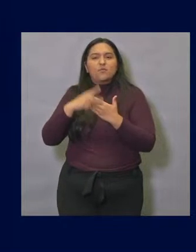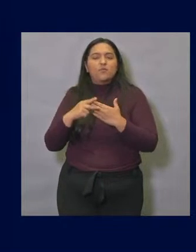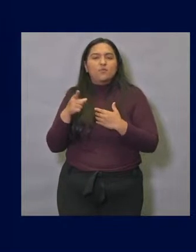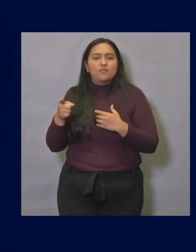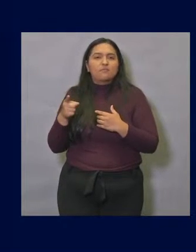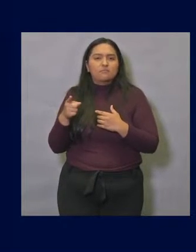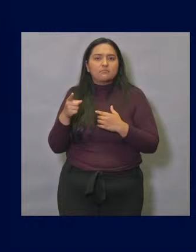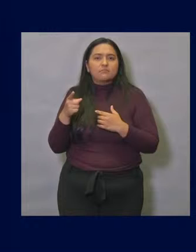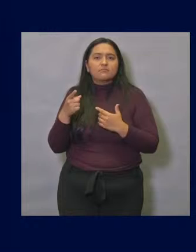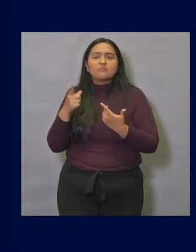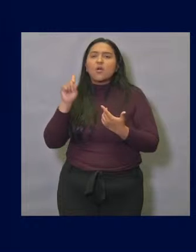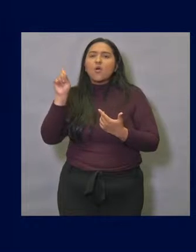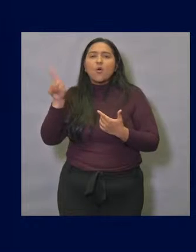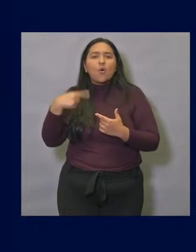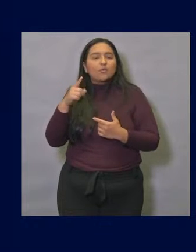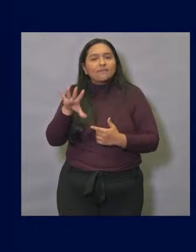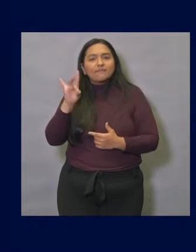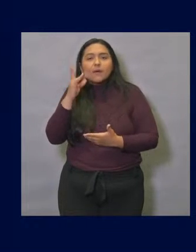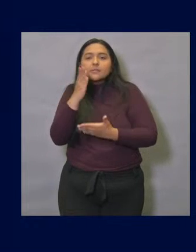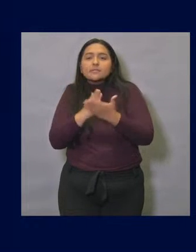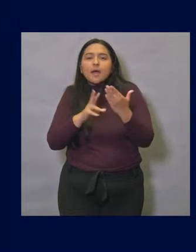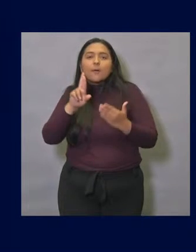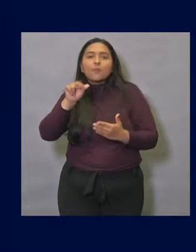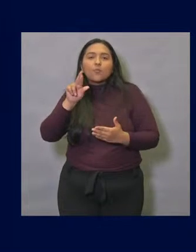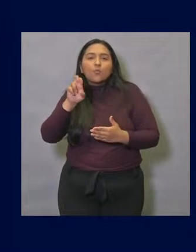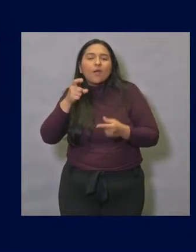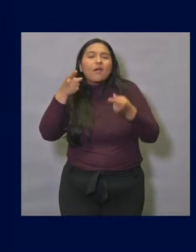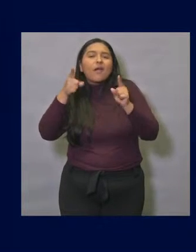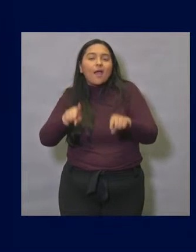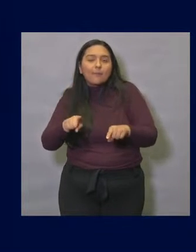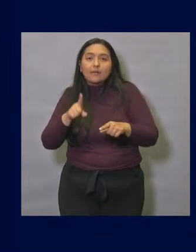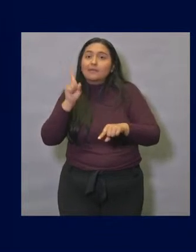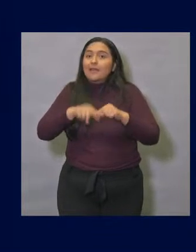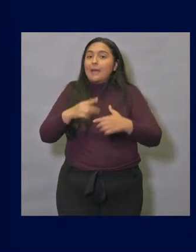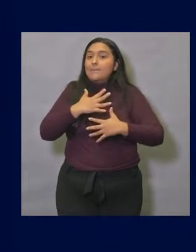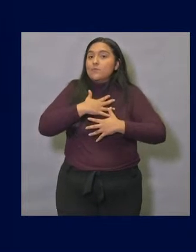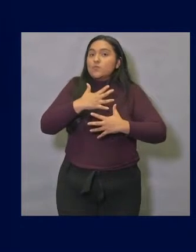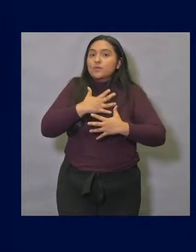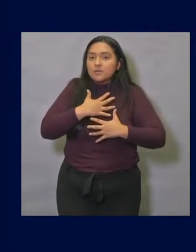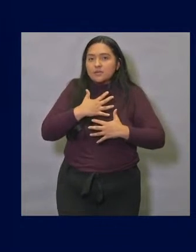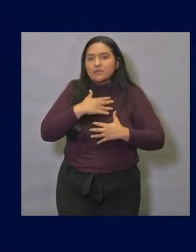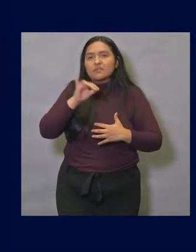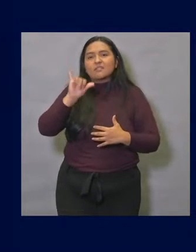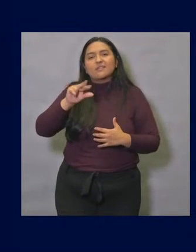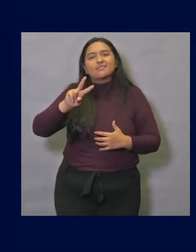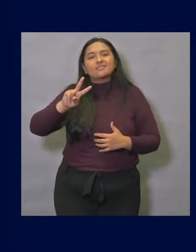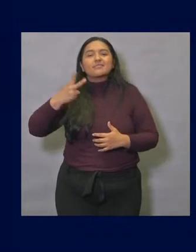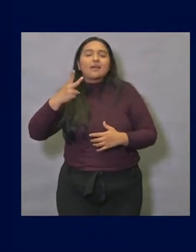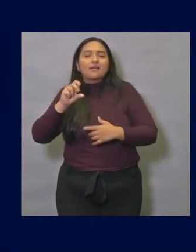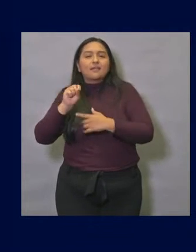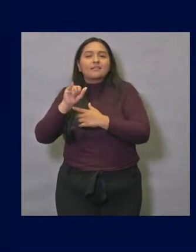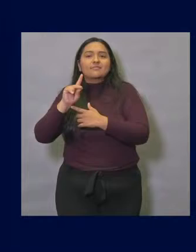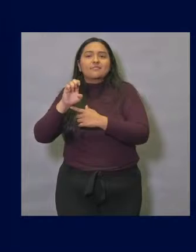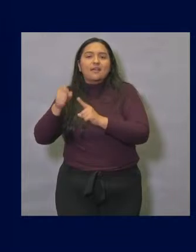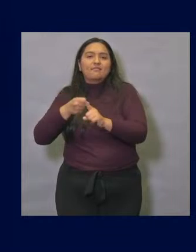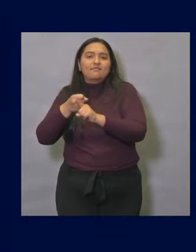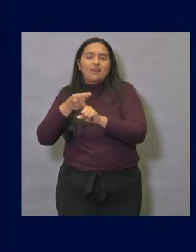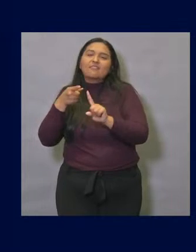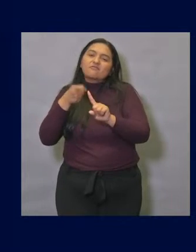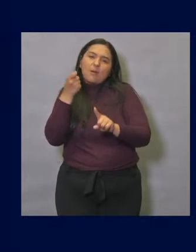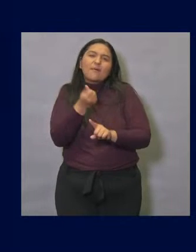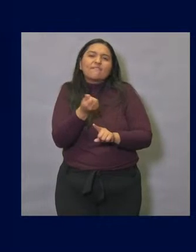fueron casos raros de anafilaxia, que es un efecto secundario poco común de muchas otras vacunas, y la señal